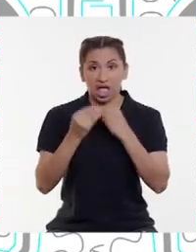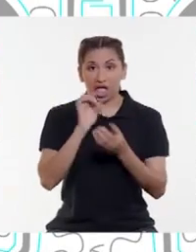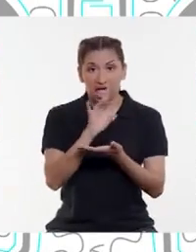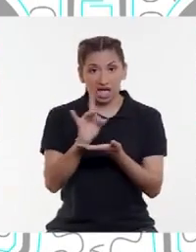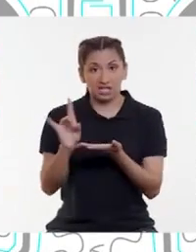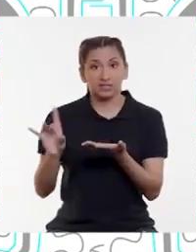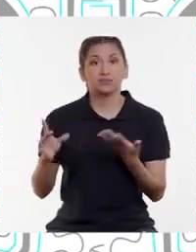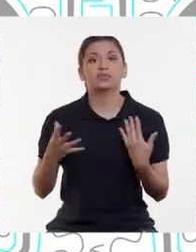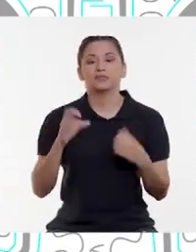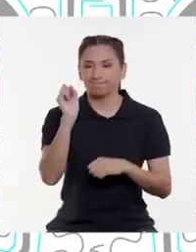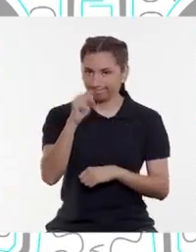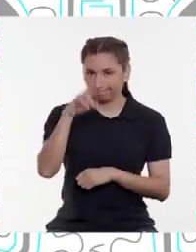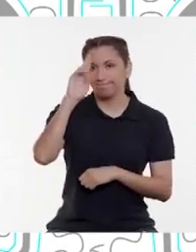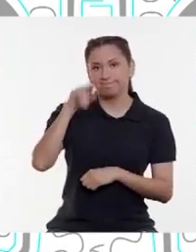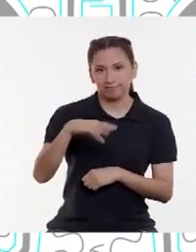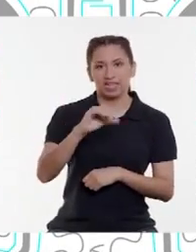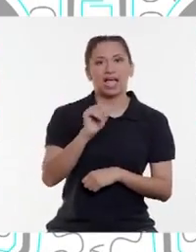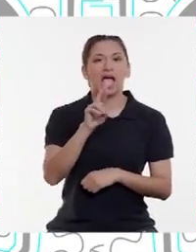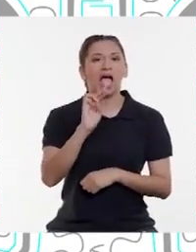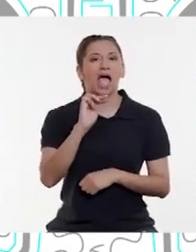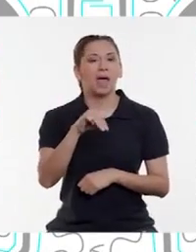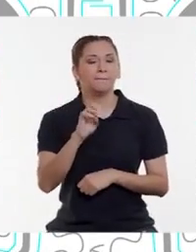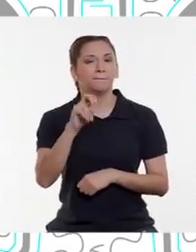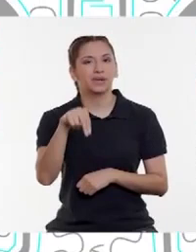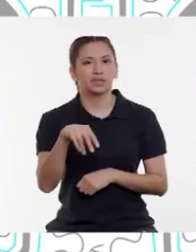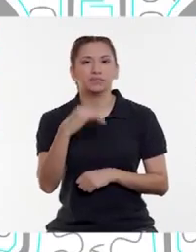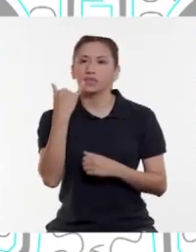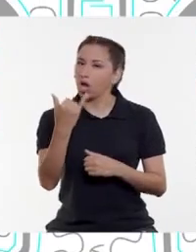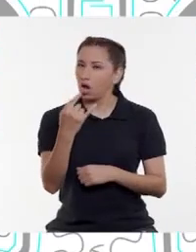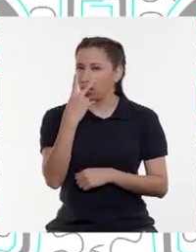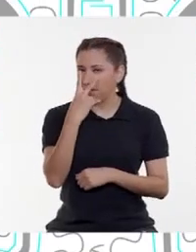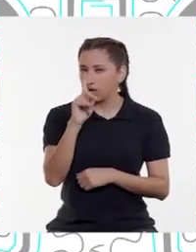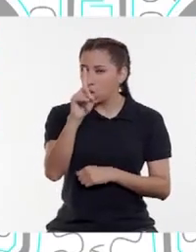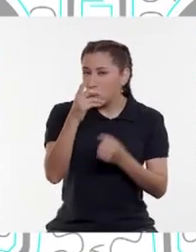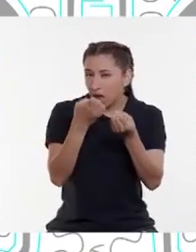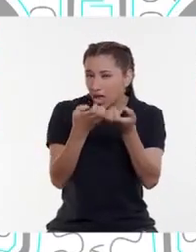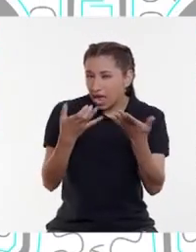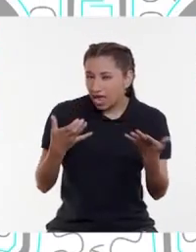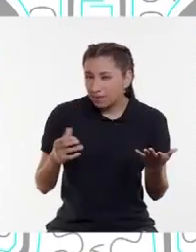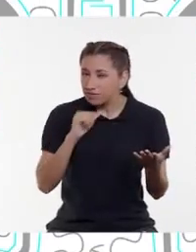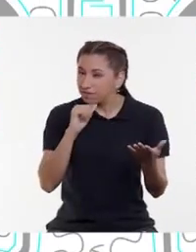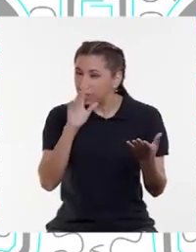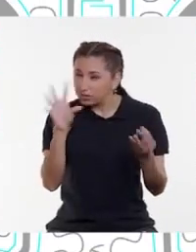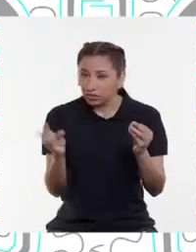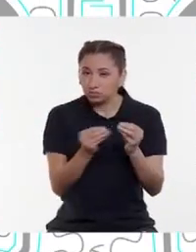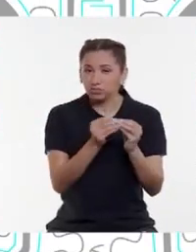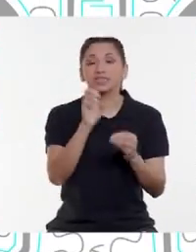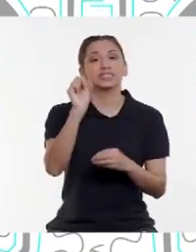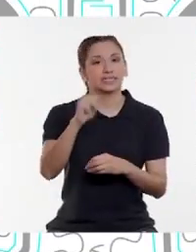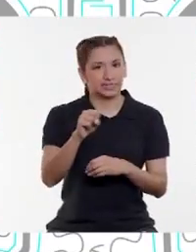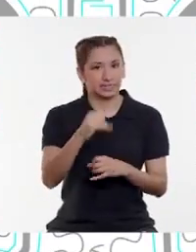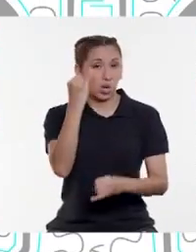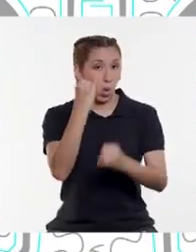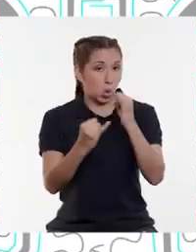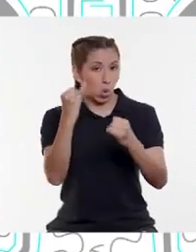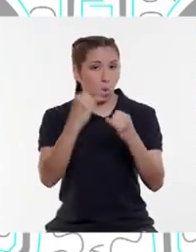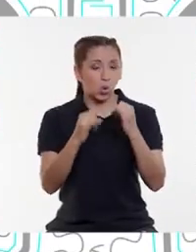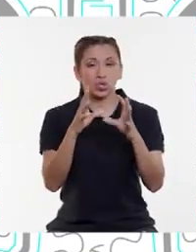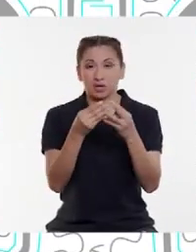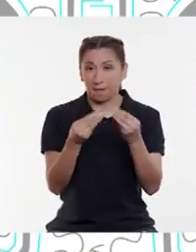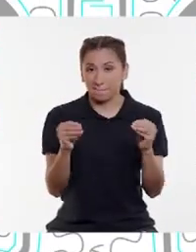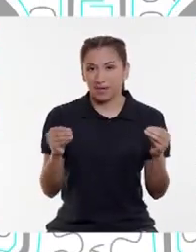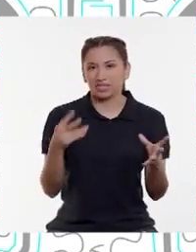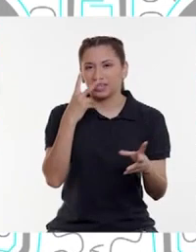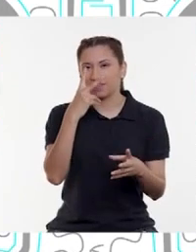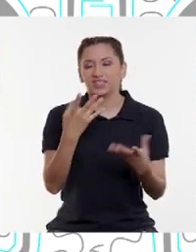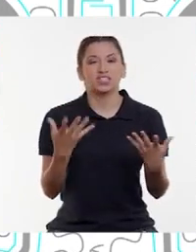alimentos. Exactamente, Carmen. Ahora, ¿había algún elemento más que vimos? Sí, el último